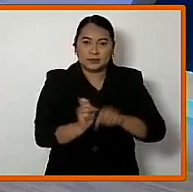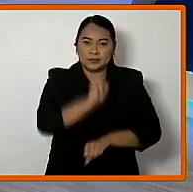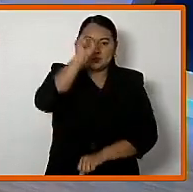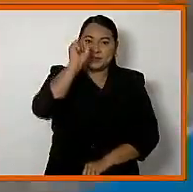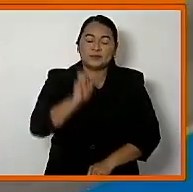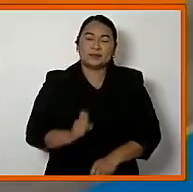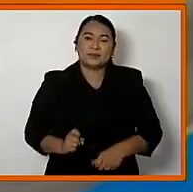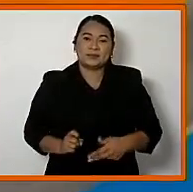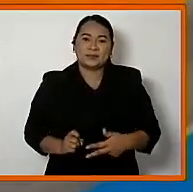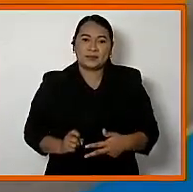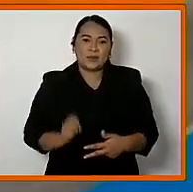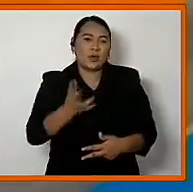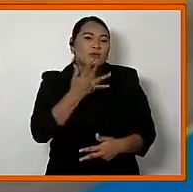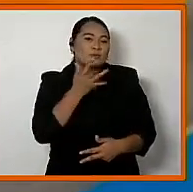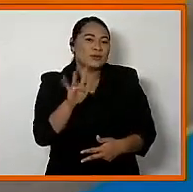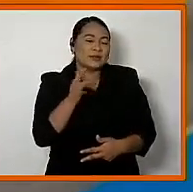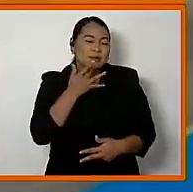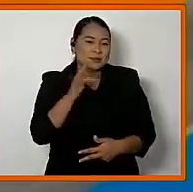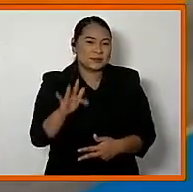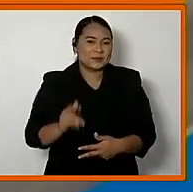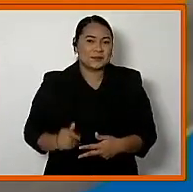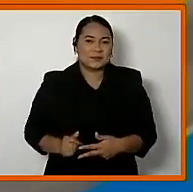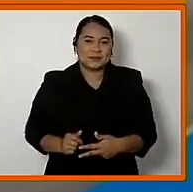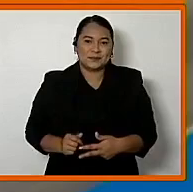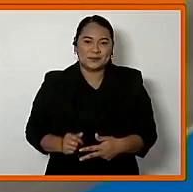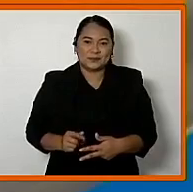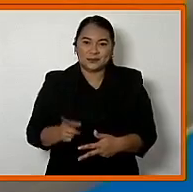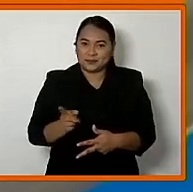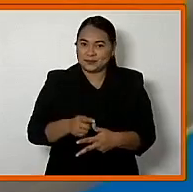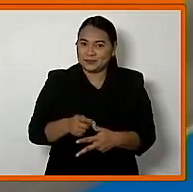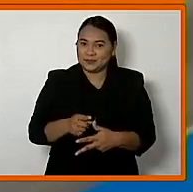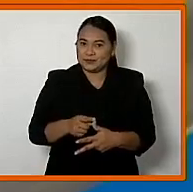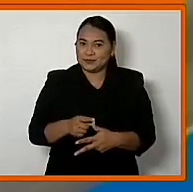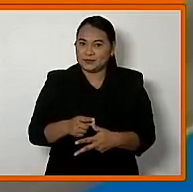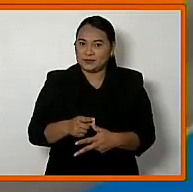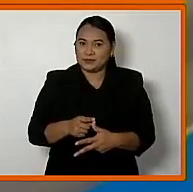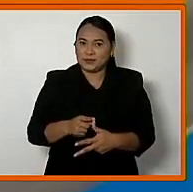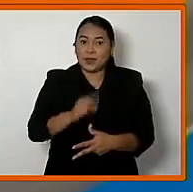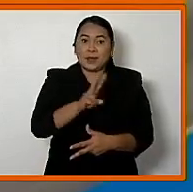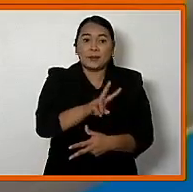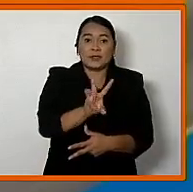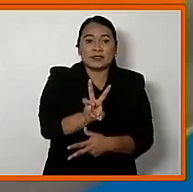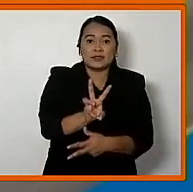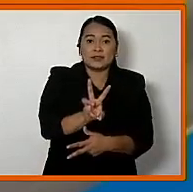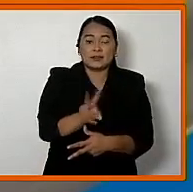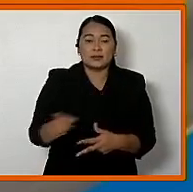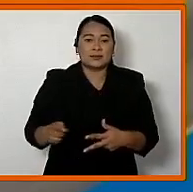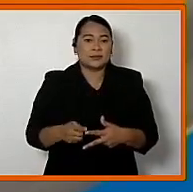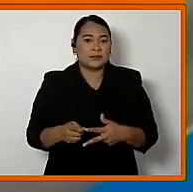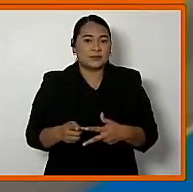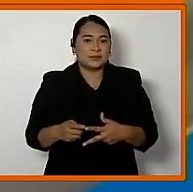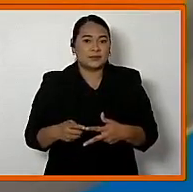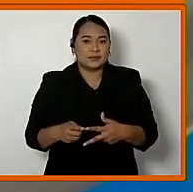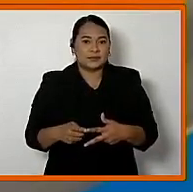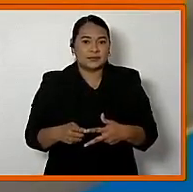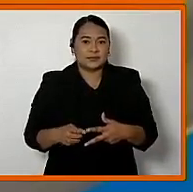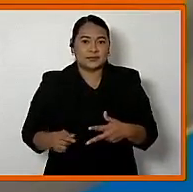ganador. Suerte porque este es el 26. Segundo número ganador,